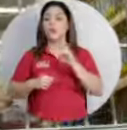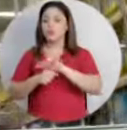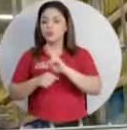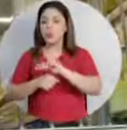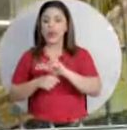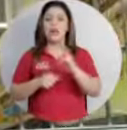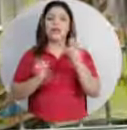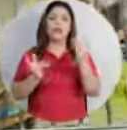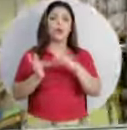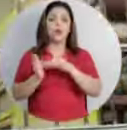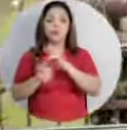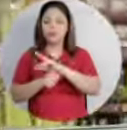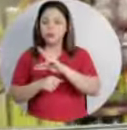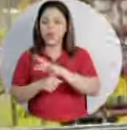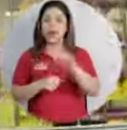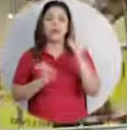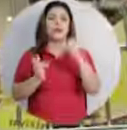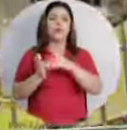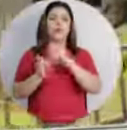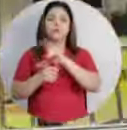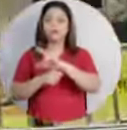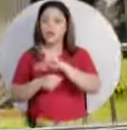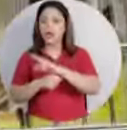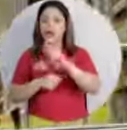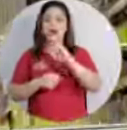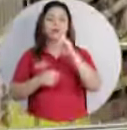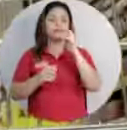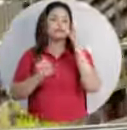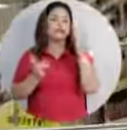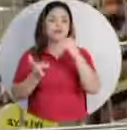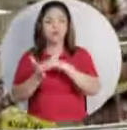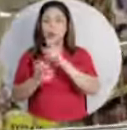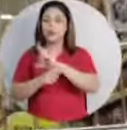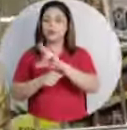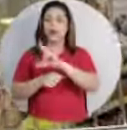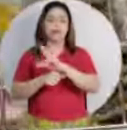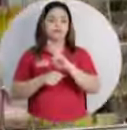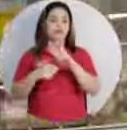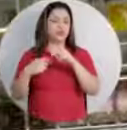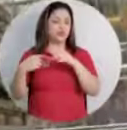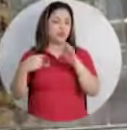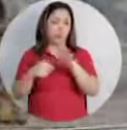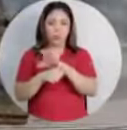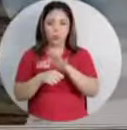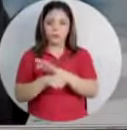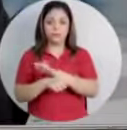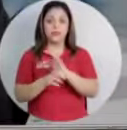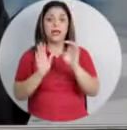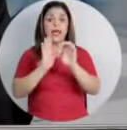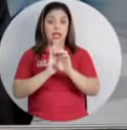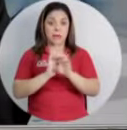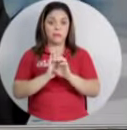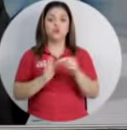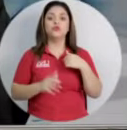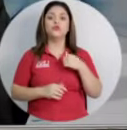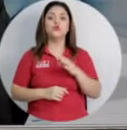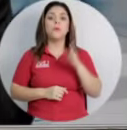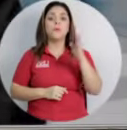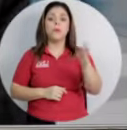que ya no sirva el valor de uso de los bienes. Entonces, por ejemplo, yo voy al supermercado, compro una